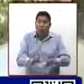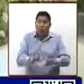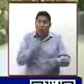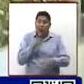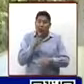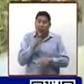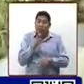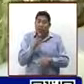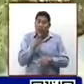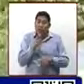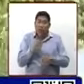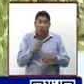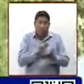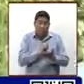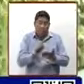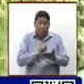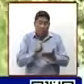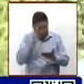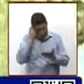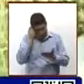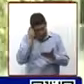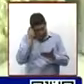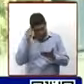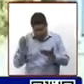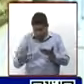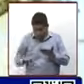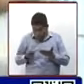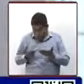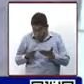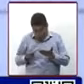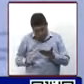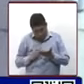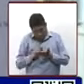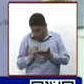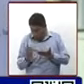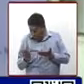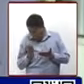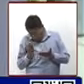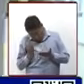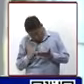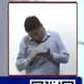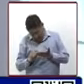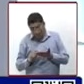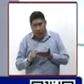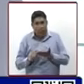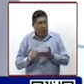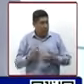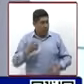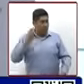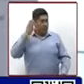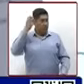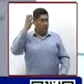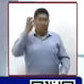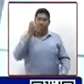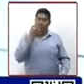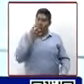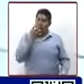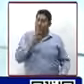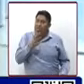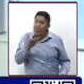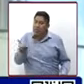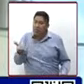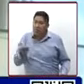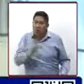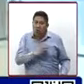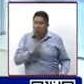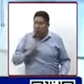postulantes al órgano judicial? Diputados del oficialismo y la oposición piden a los presidentes de las comisiones de